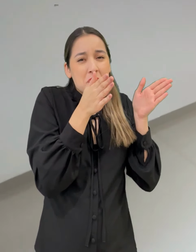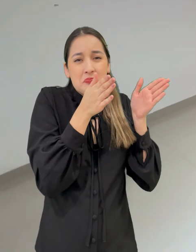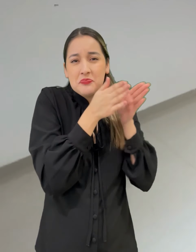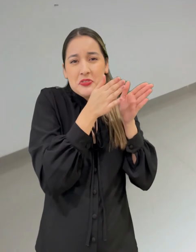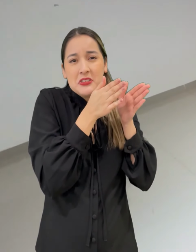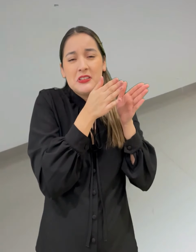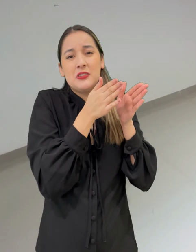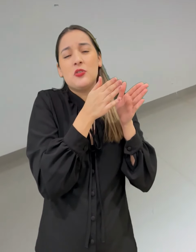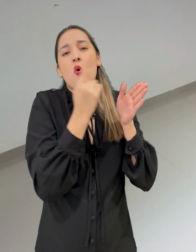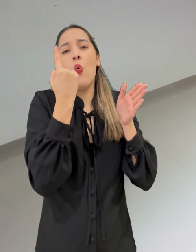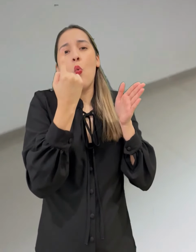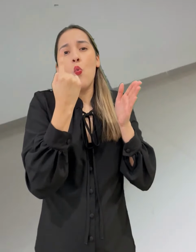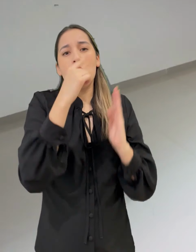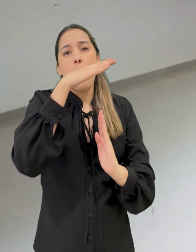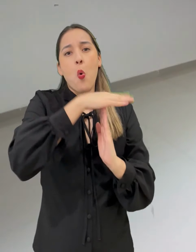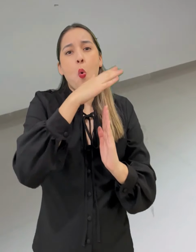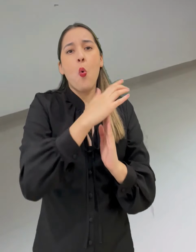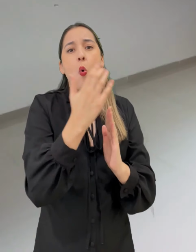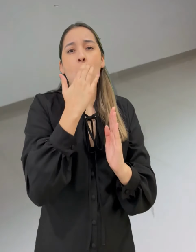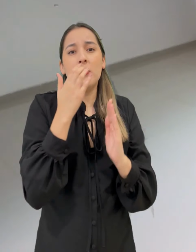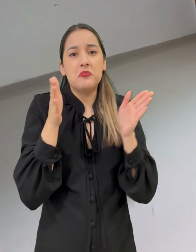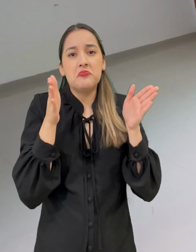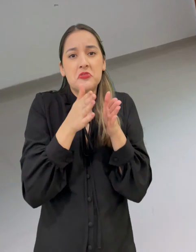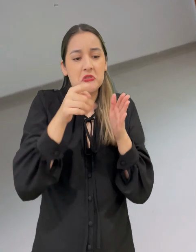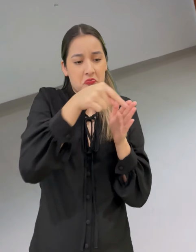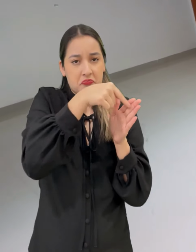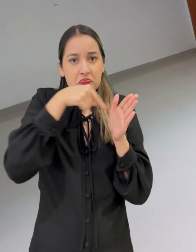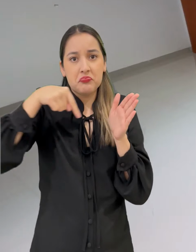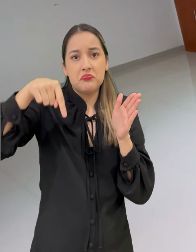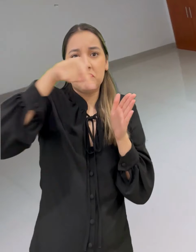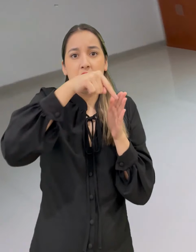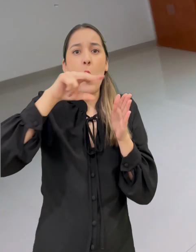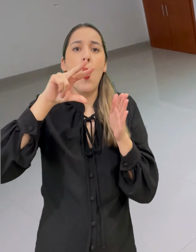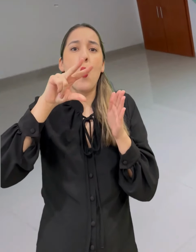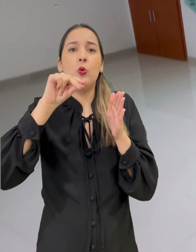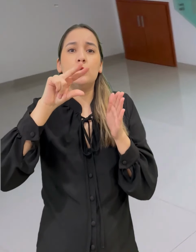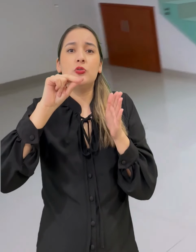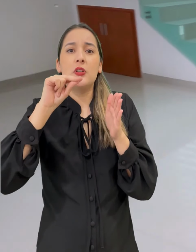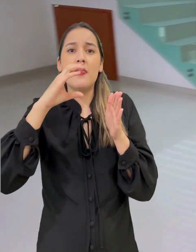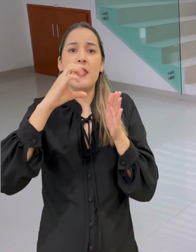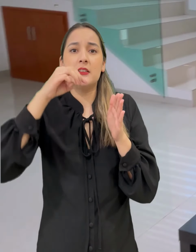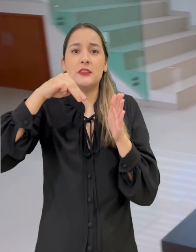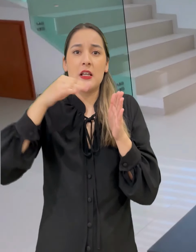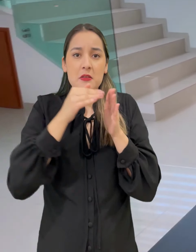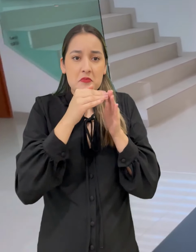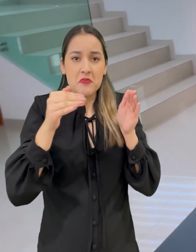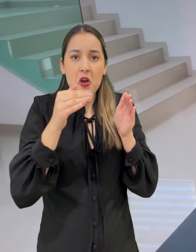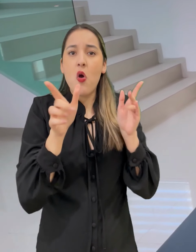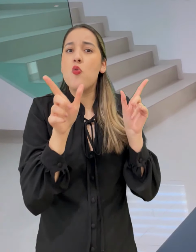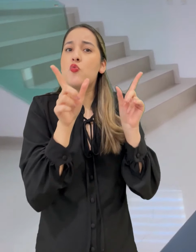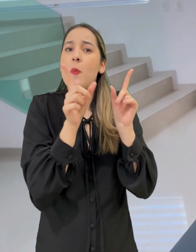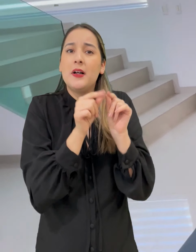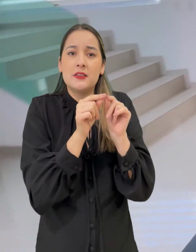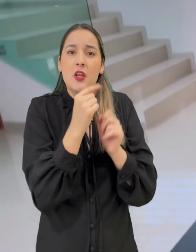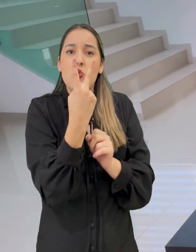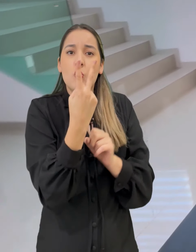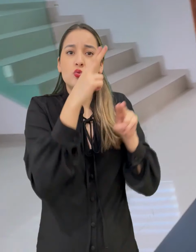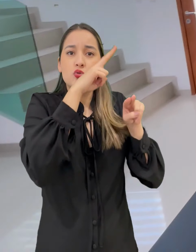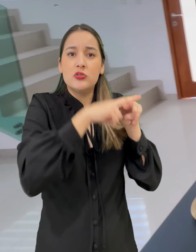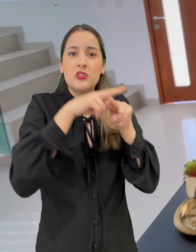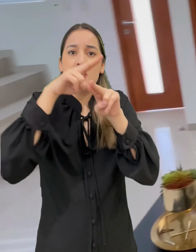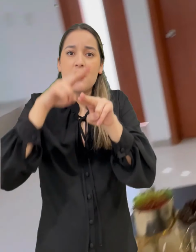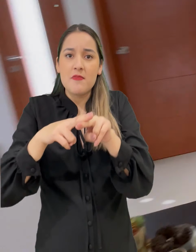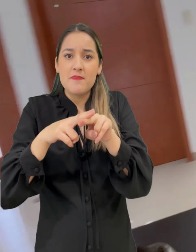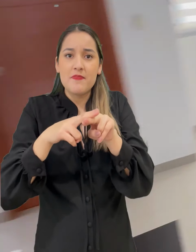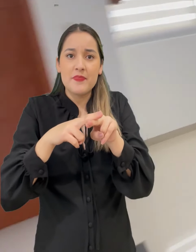pequeñito creo que era circular de 80 centímetros de diámetro pequeñito con dos sillas nos mudamos